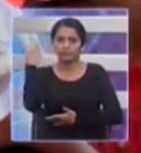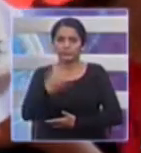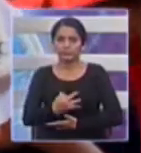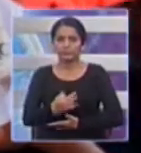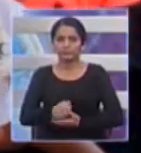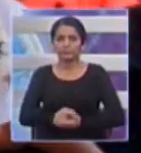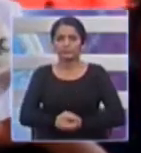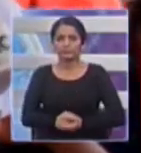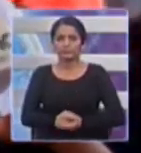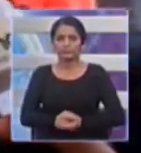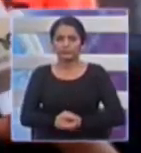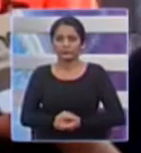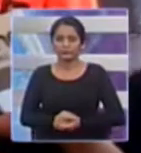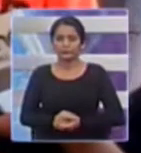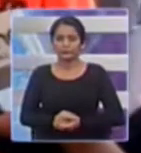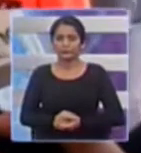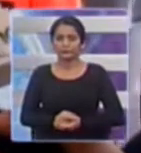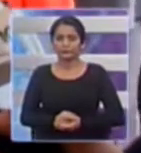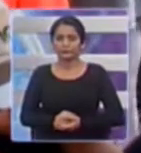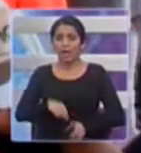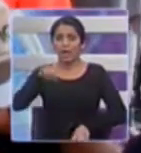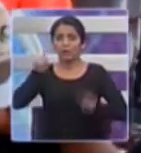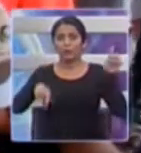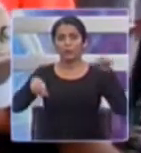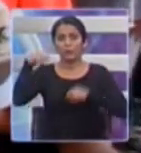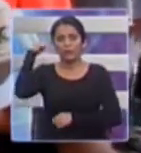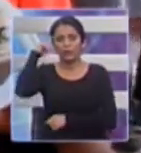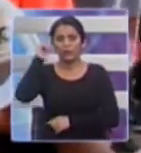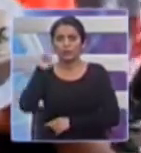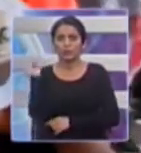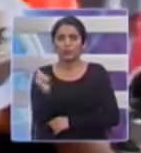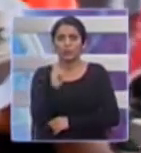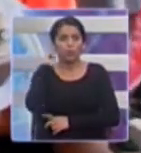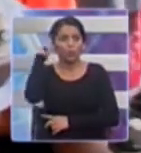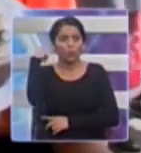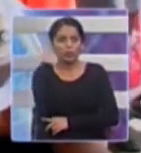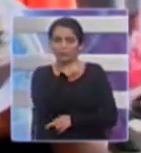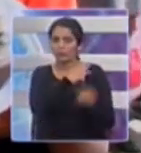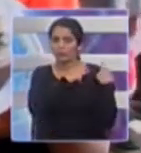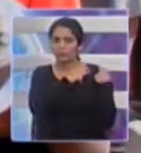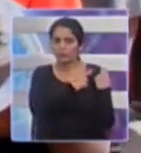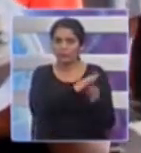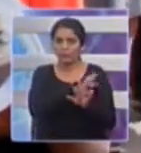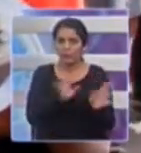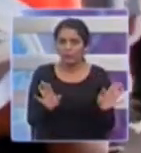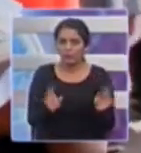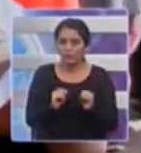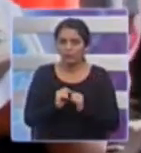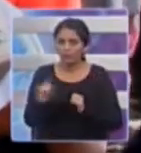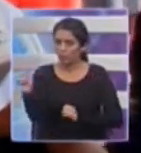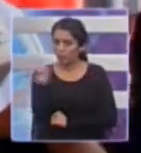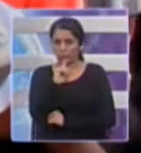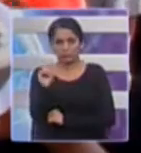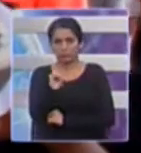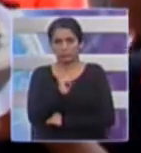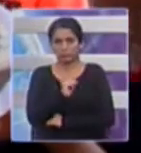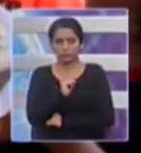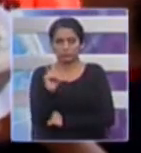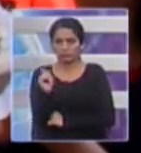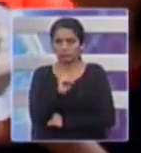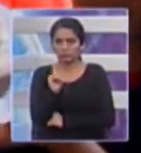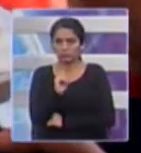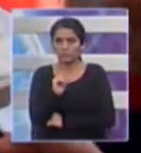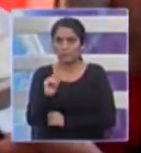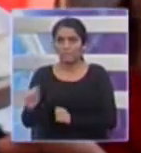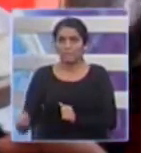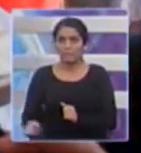Se suele pensar que el Estado tiene que hacerlo todo, pero yo defiendo y defenderé que el primer